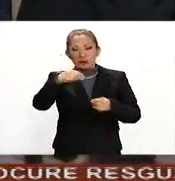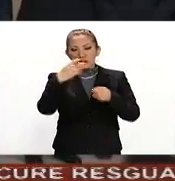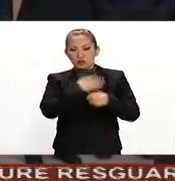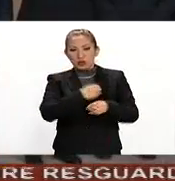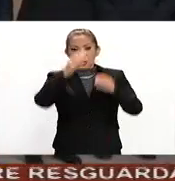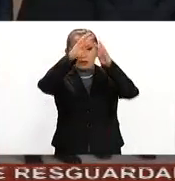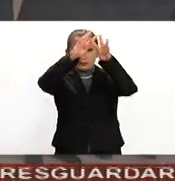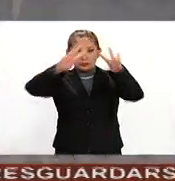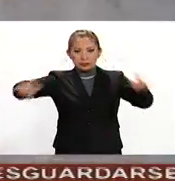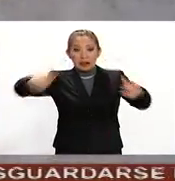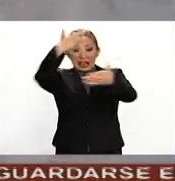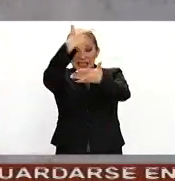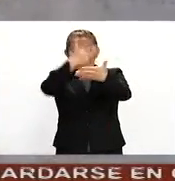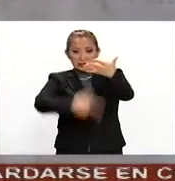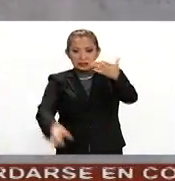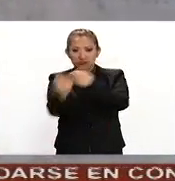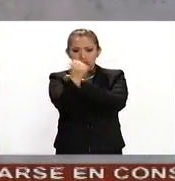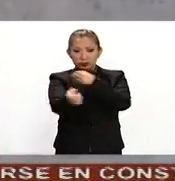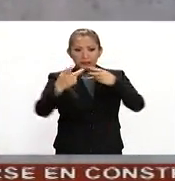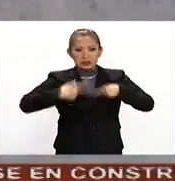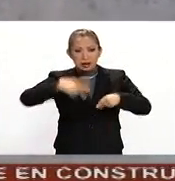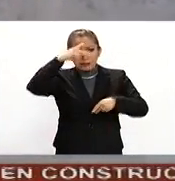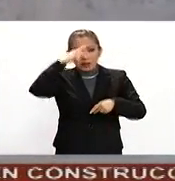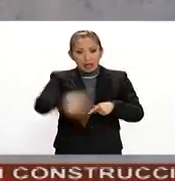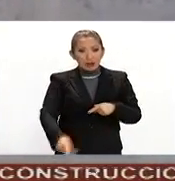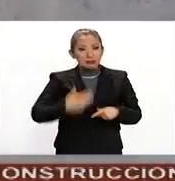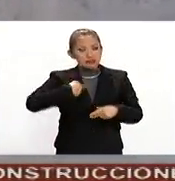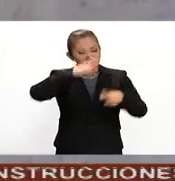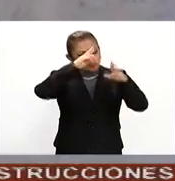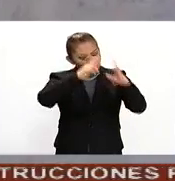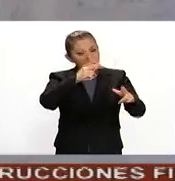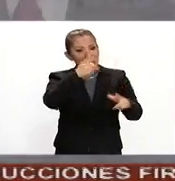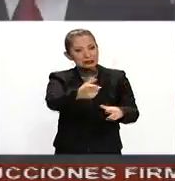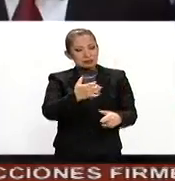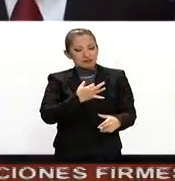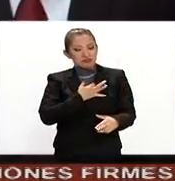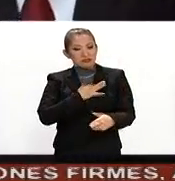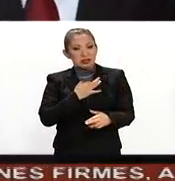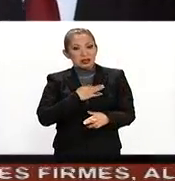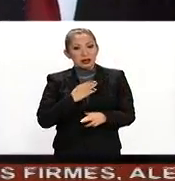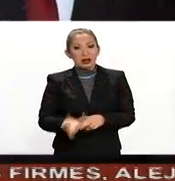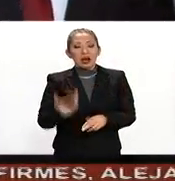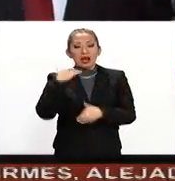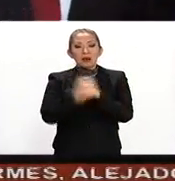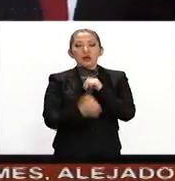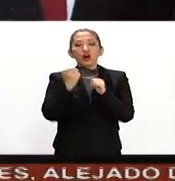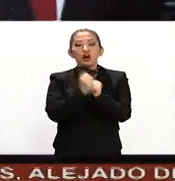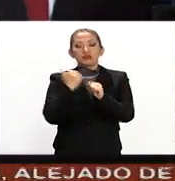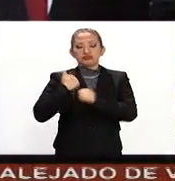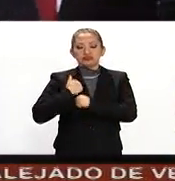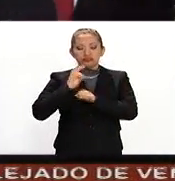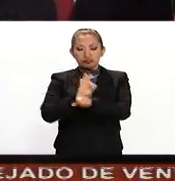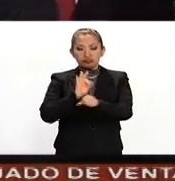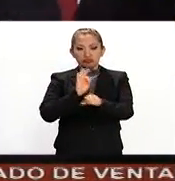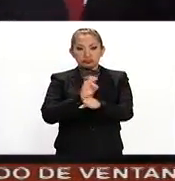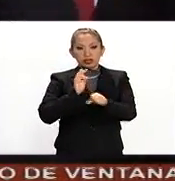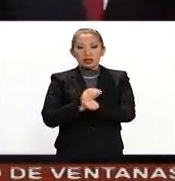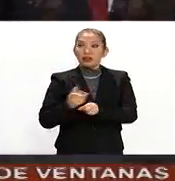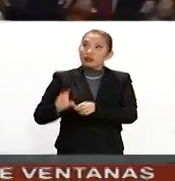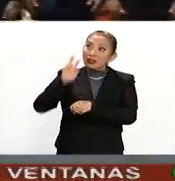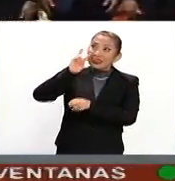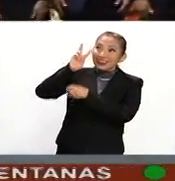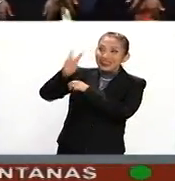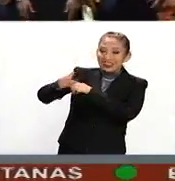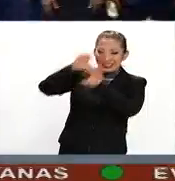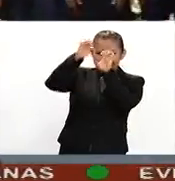su hijo, que se une a la lista de ilustres mexicanos que han sido merecedores de esta presea. La ceremonia culminó con una guardia de honor en el busto de